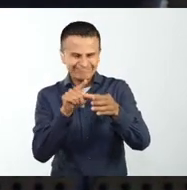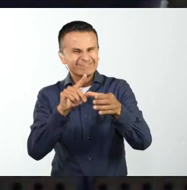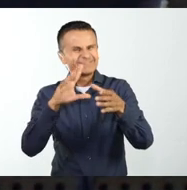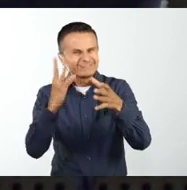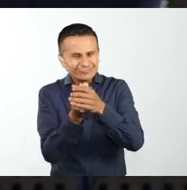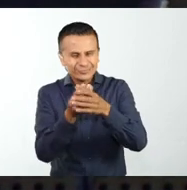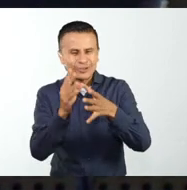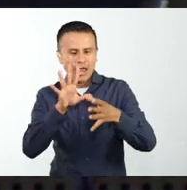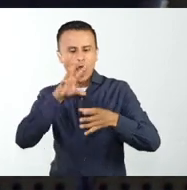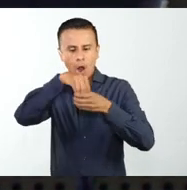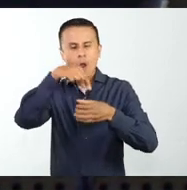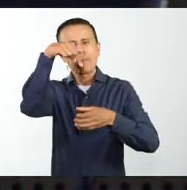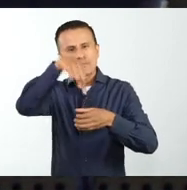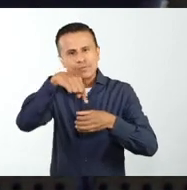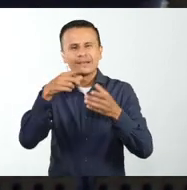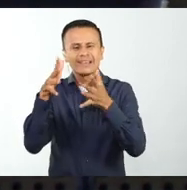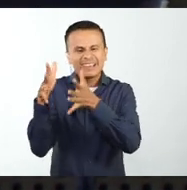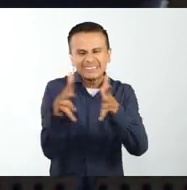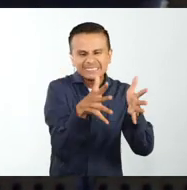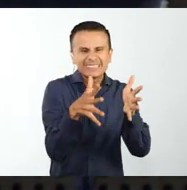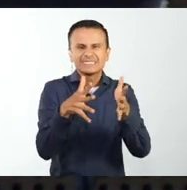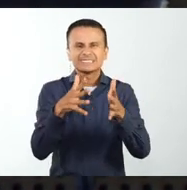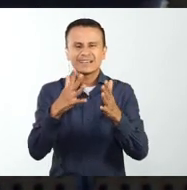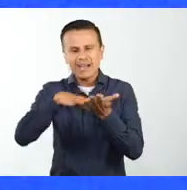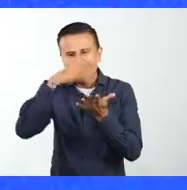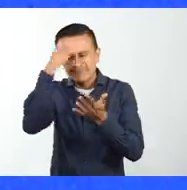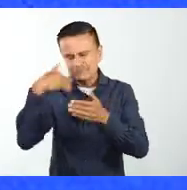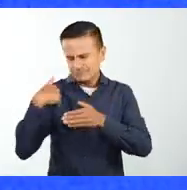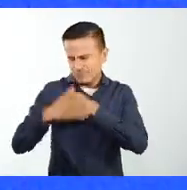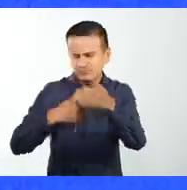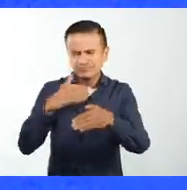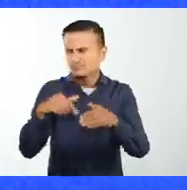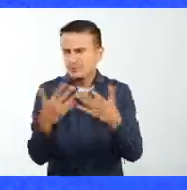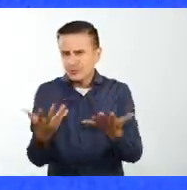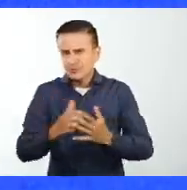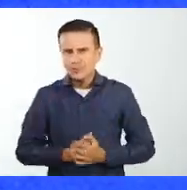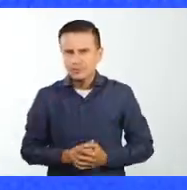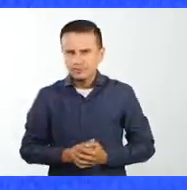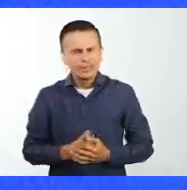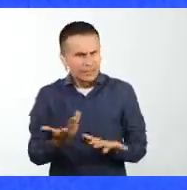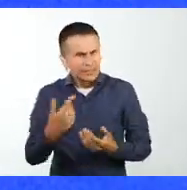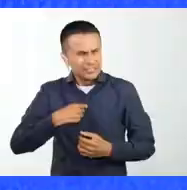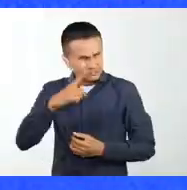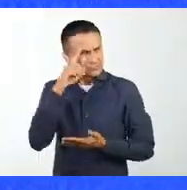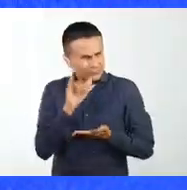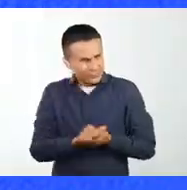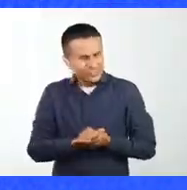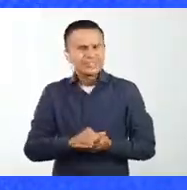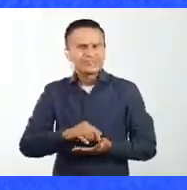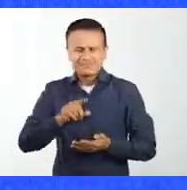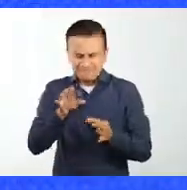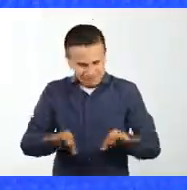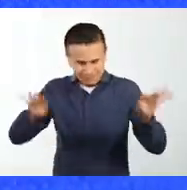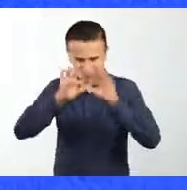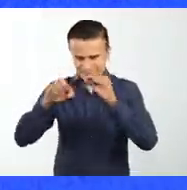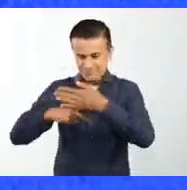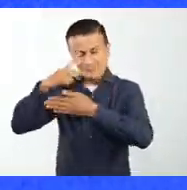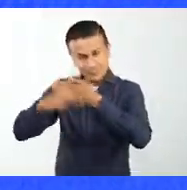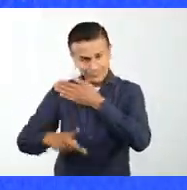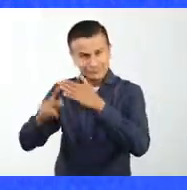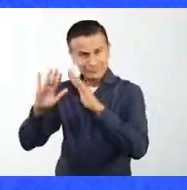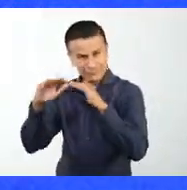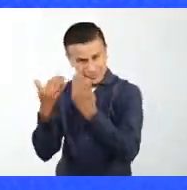about teaching and learning process. Yo creo que es necesario adaptar el proyecto de la